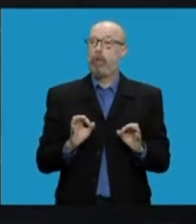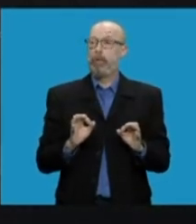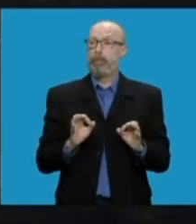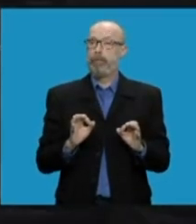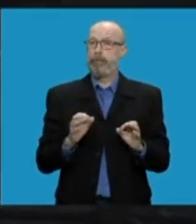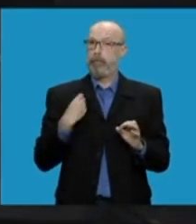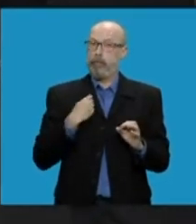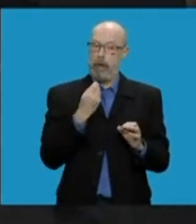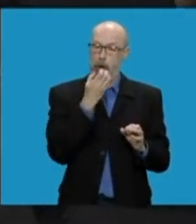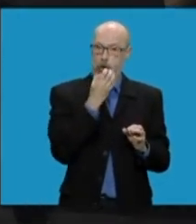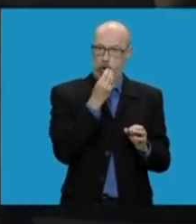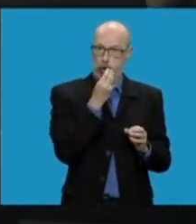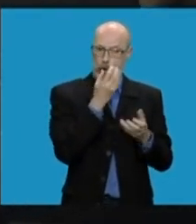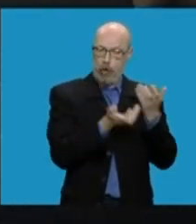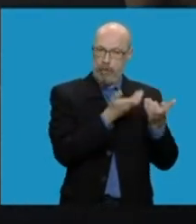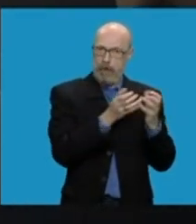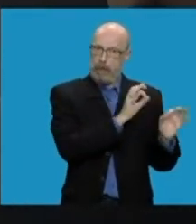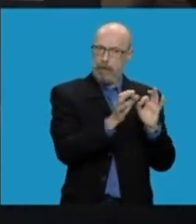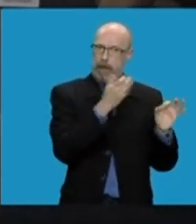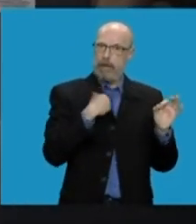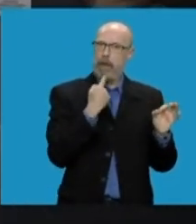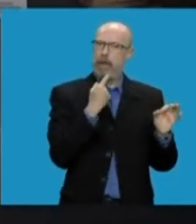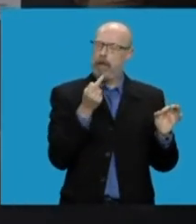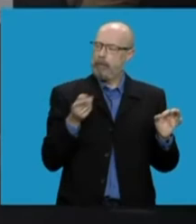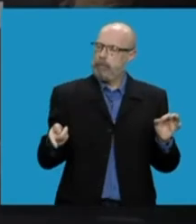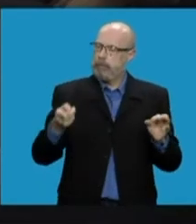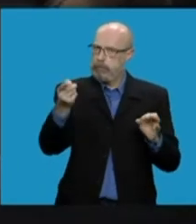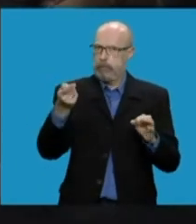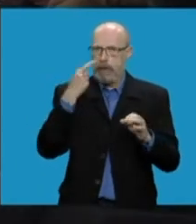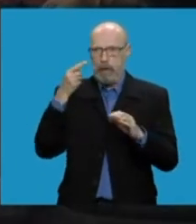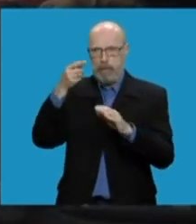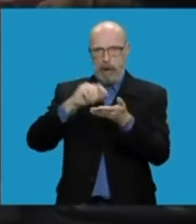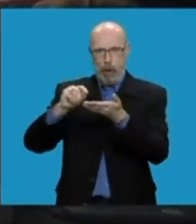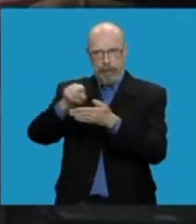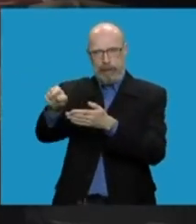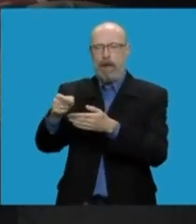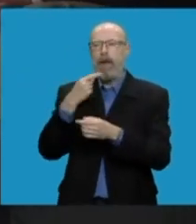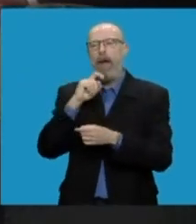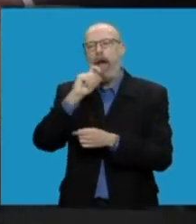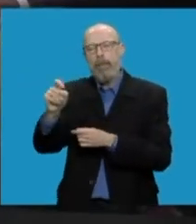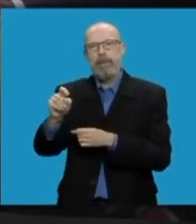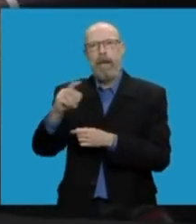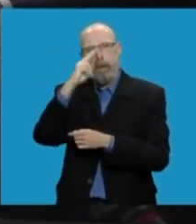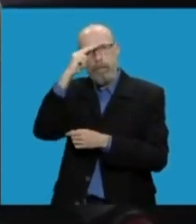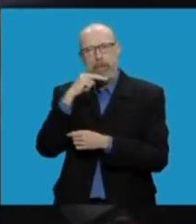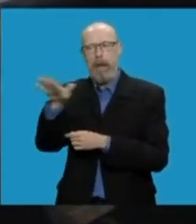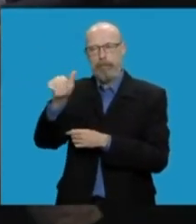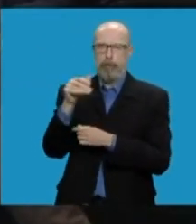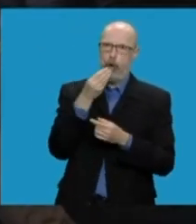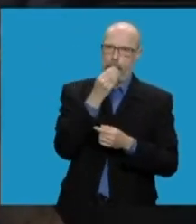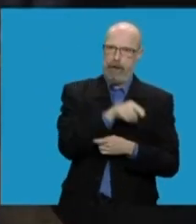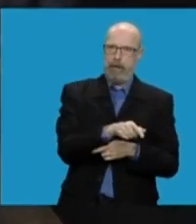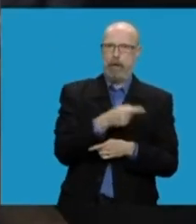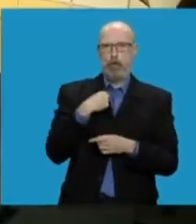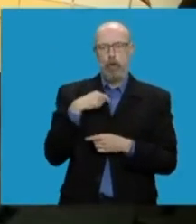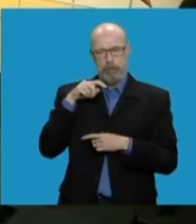la comida preparada, me decía, baja a la redacción y di a tu padre que ya puedes subir a comer. Y yo bajaba a la redacción, abría